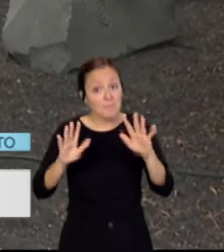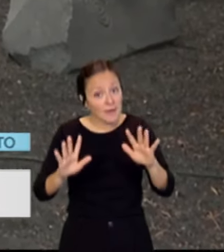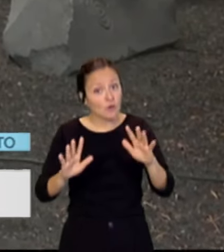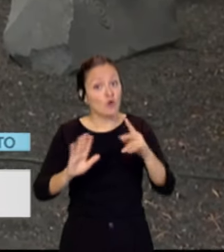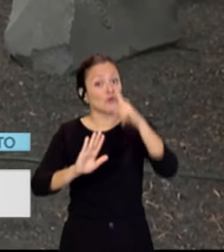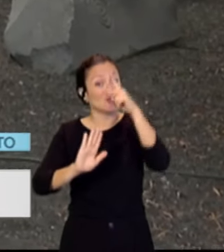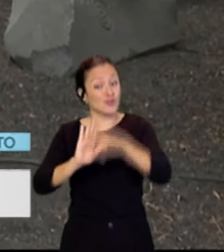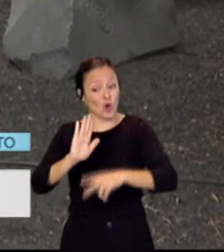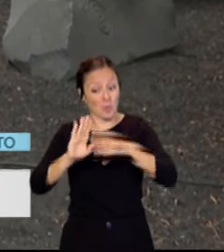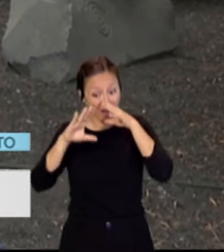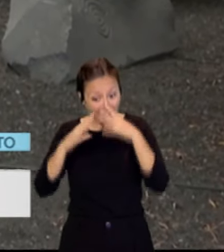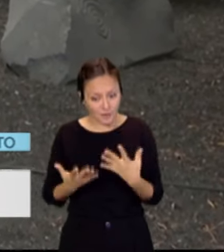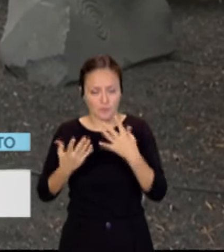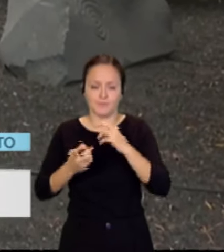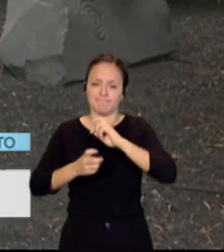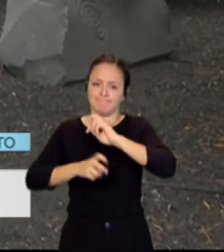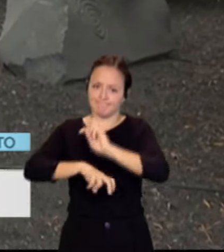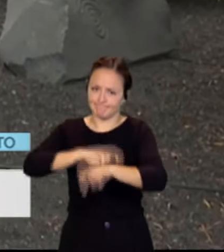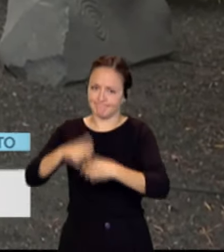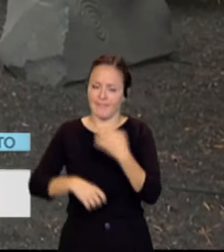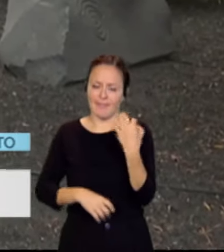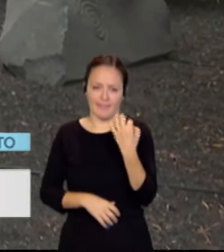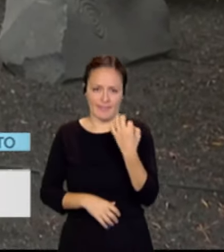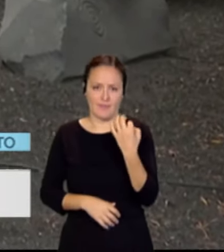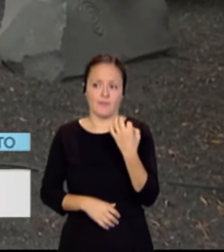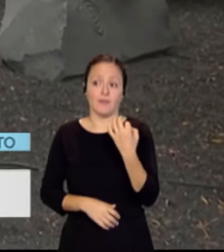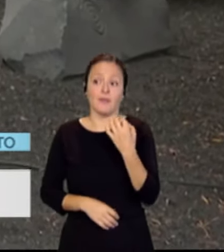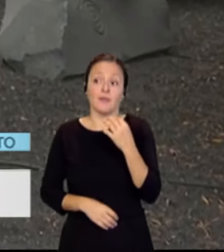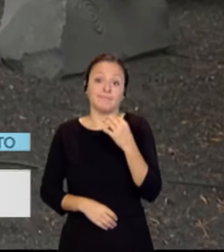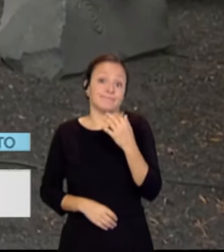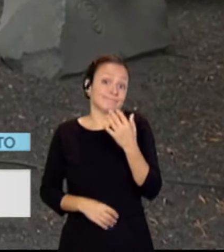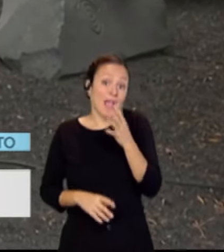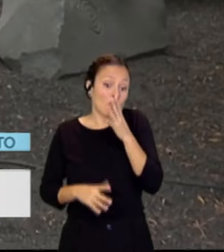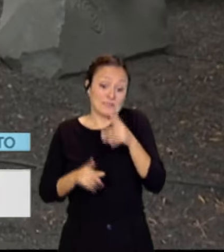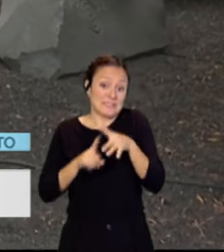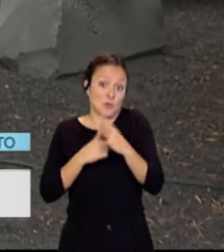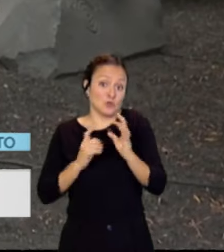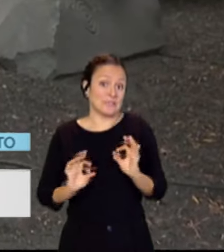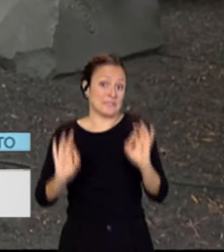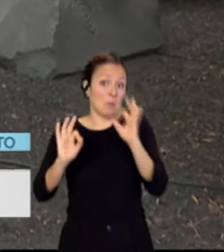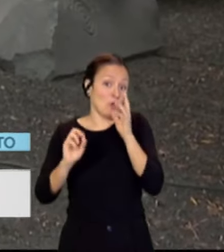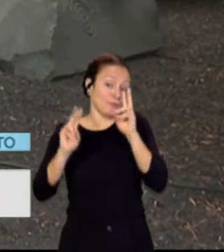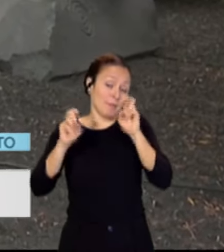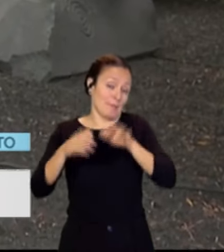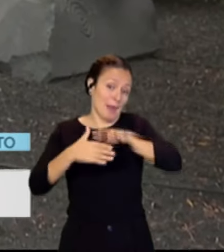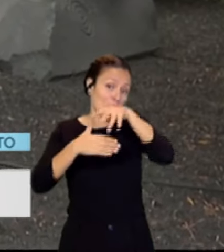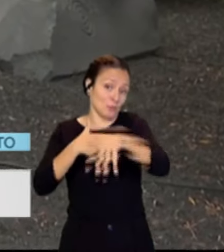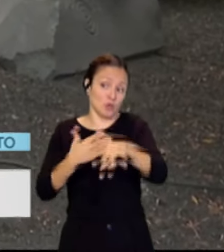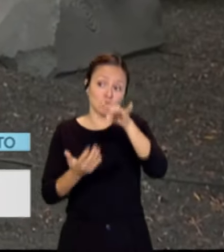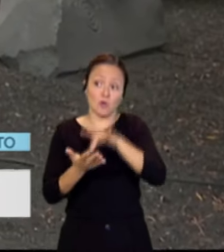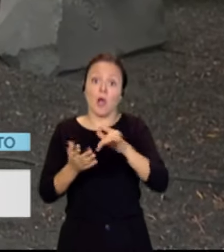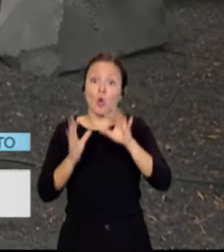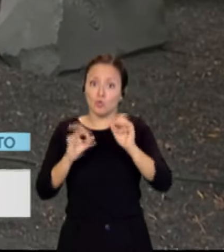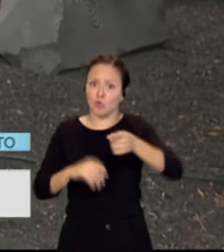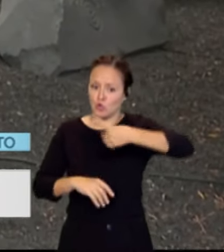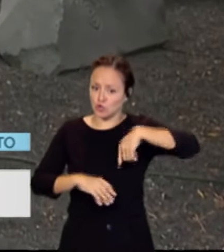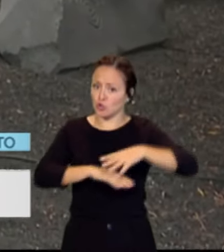la Norma que tenemos en este momento y Tendremos que atender a a lo extraordinario de la situación derivada de la erupción y es lo que vamos a plantear